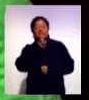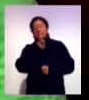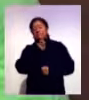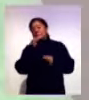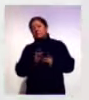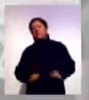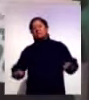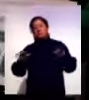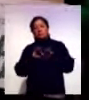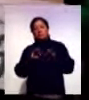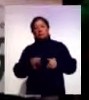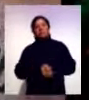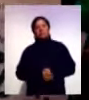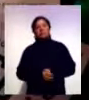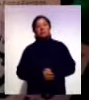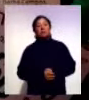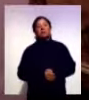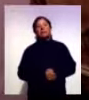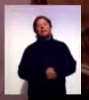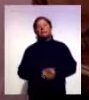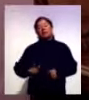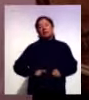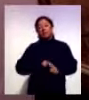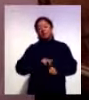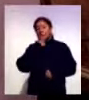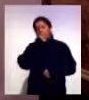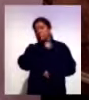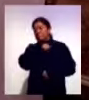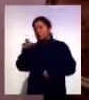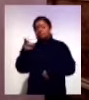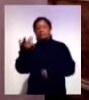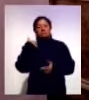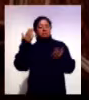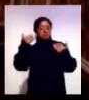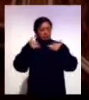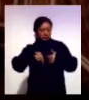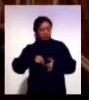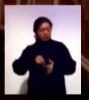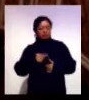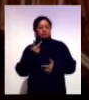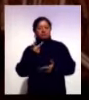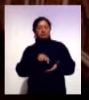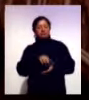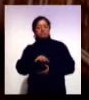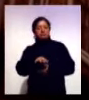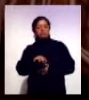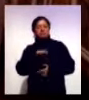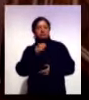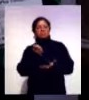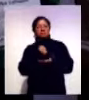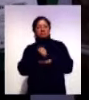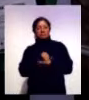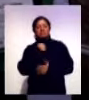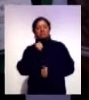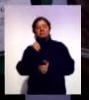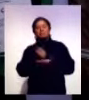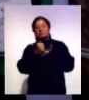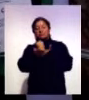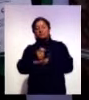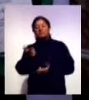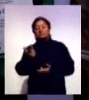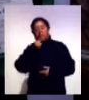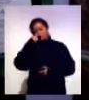importante que. Marco Mena llamó a los ganadores del Premio Estatal del Deporte 2019 a manifestar el orgullo por la historia y